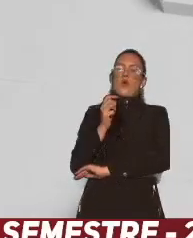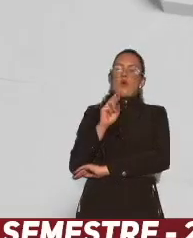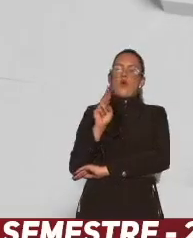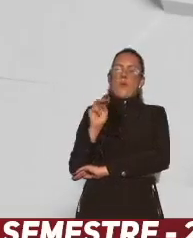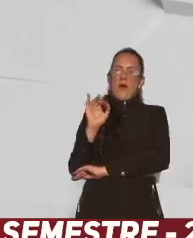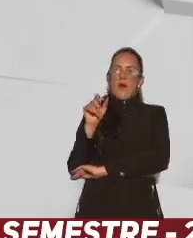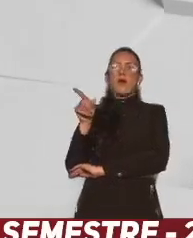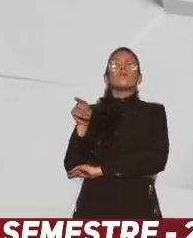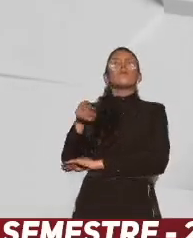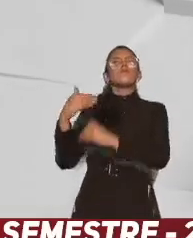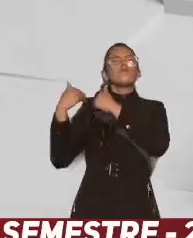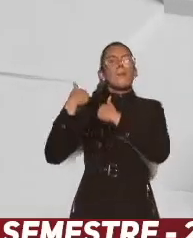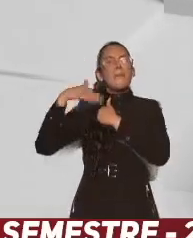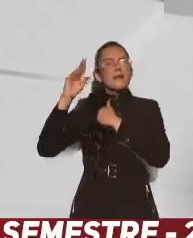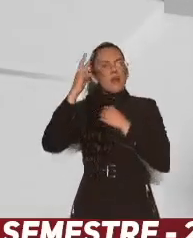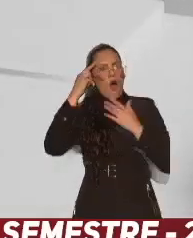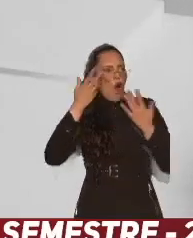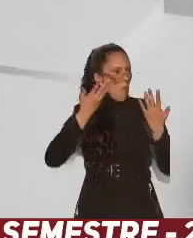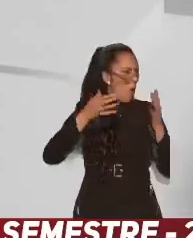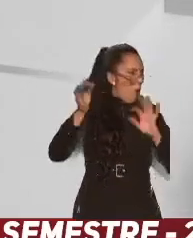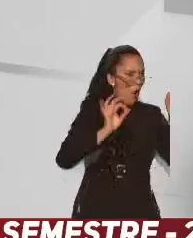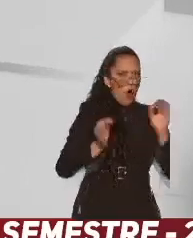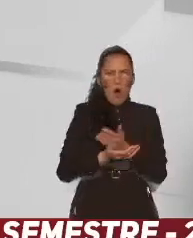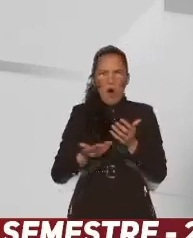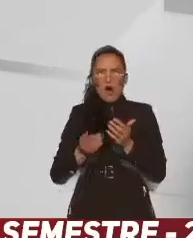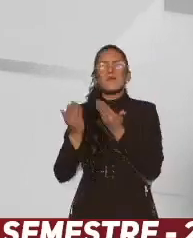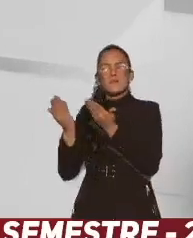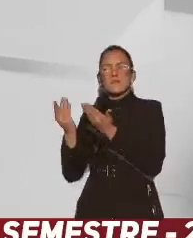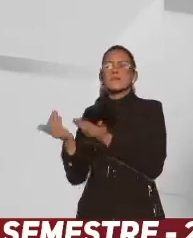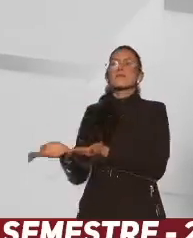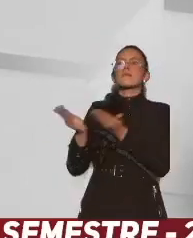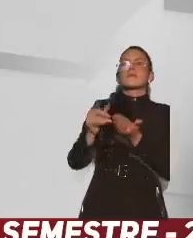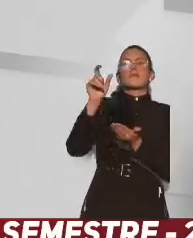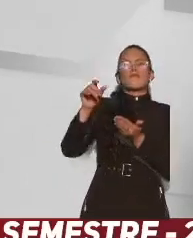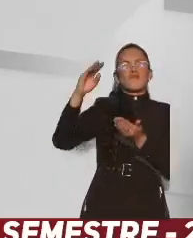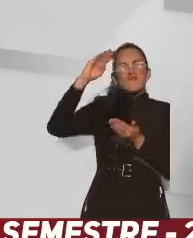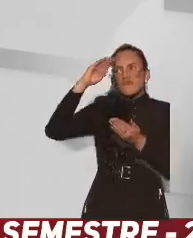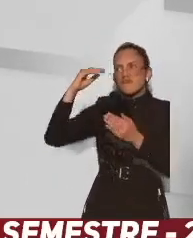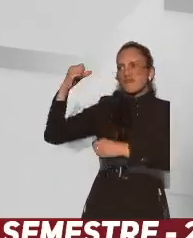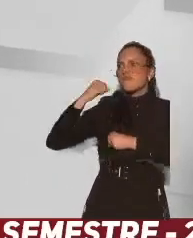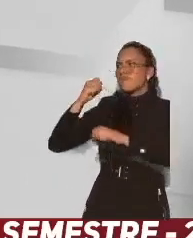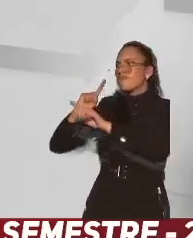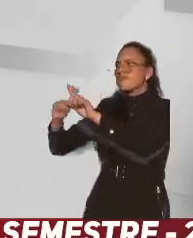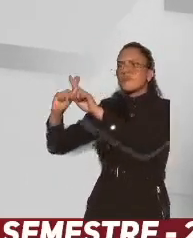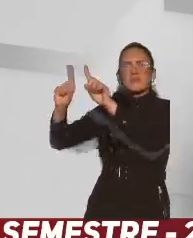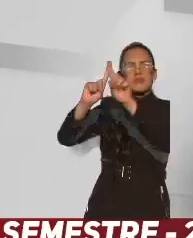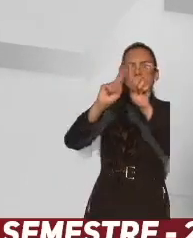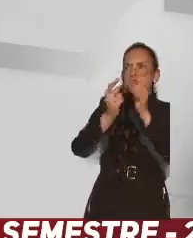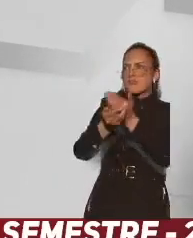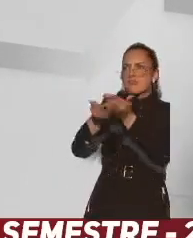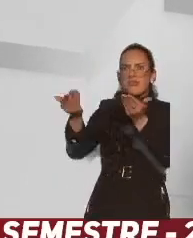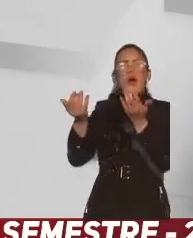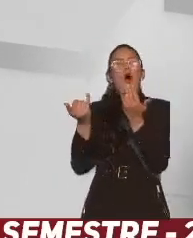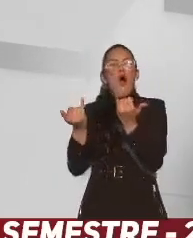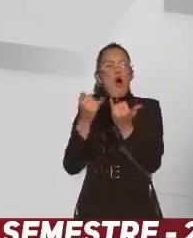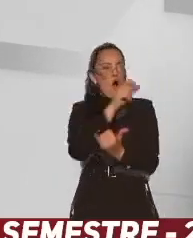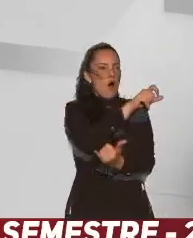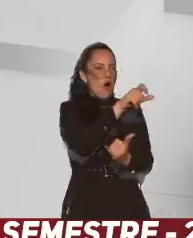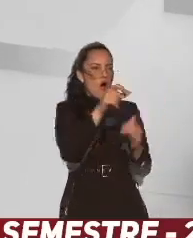del Comando Logístico. A los señores coroneles, comandantes y directores de las unidades que nos acompañan el día de